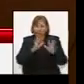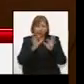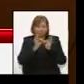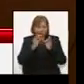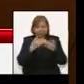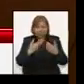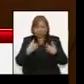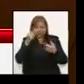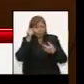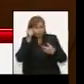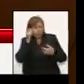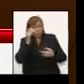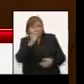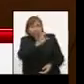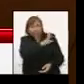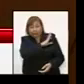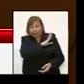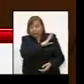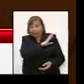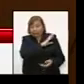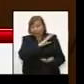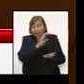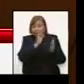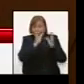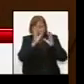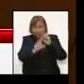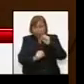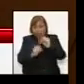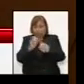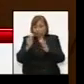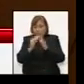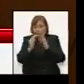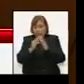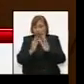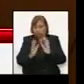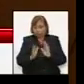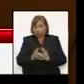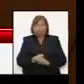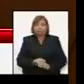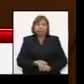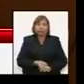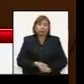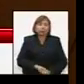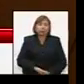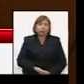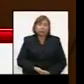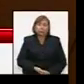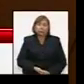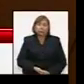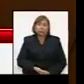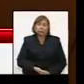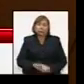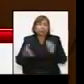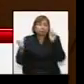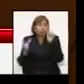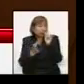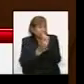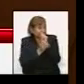fiscalía dispone el allanamiento, esas cosas, eso es correcto. Pero la